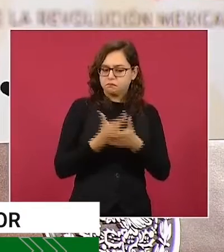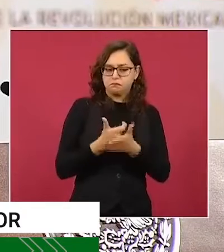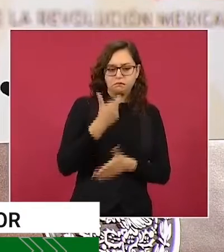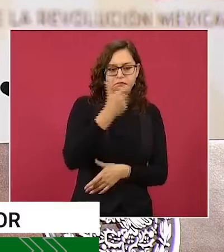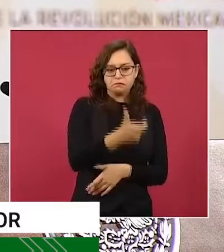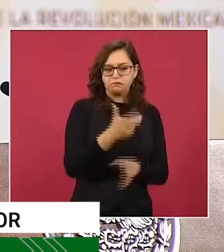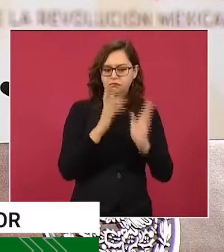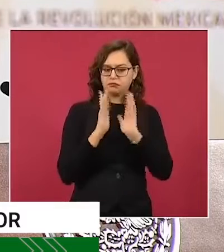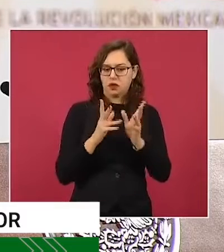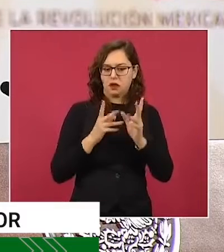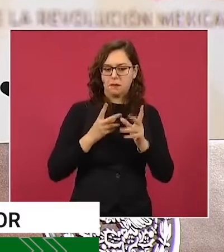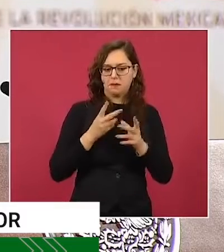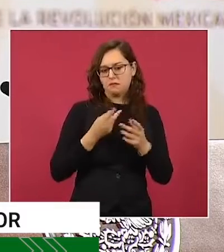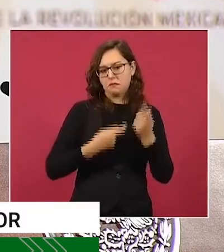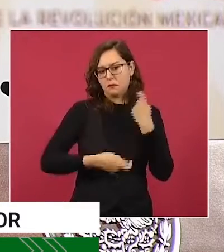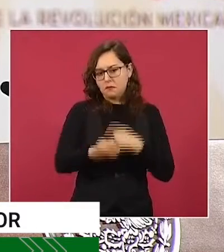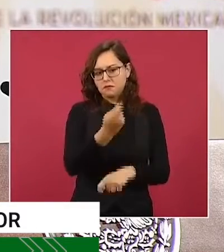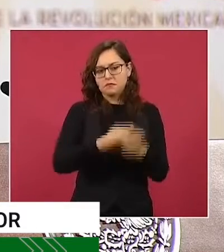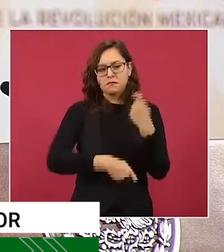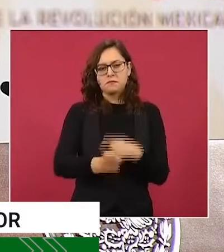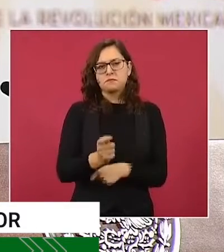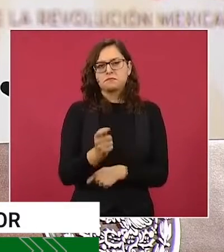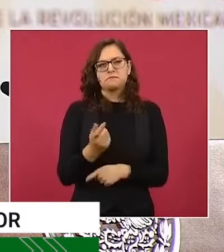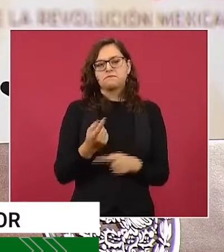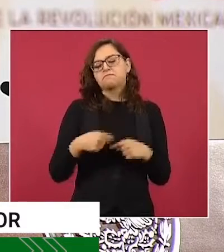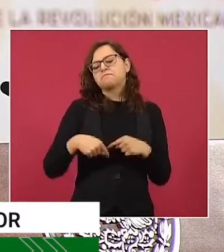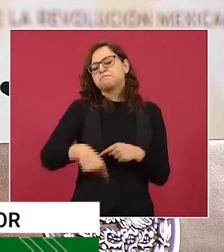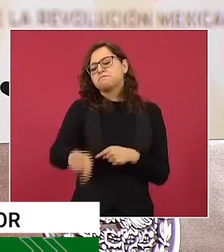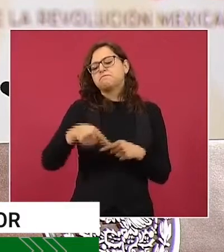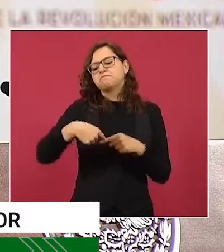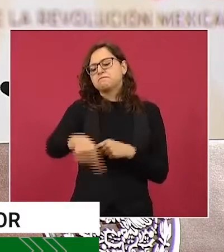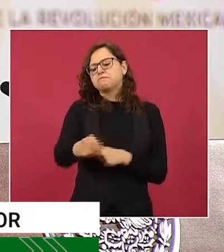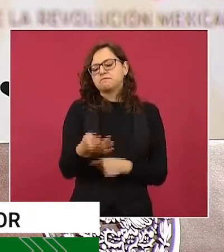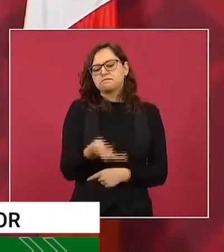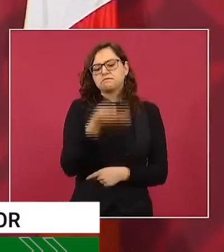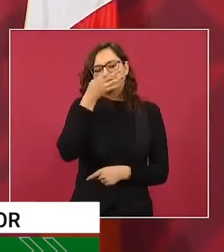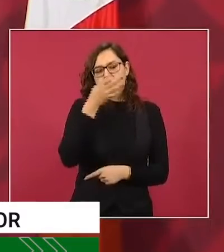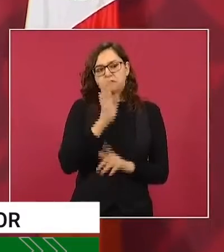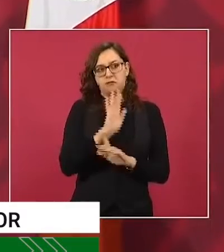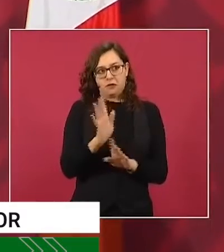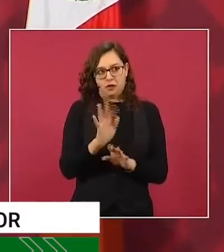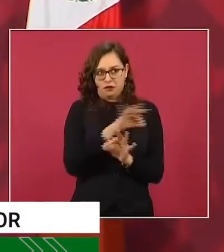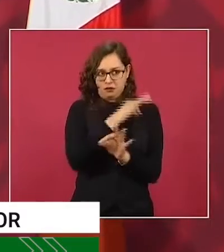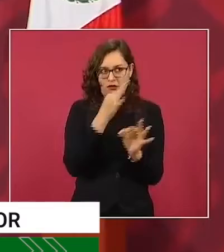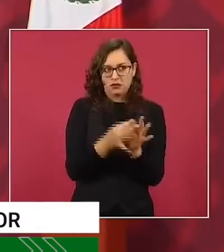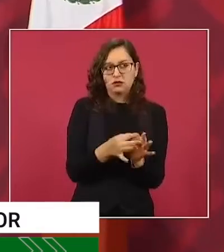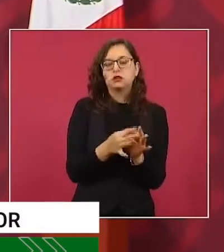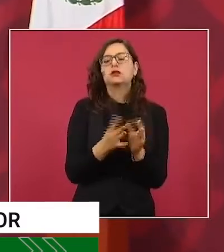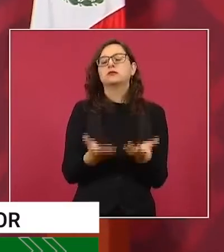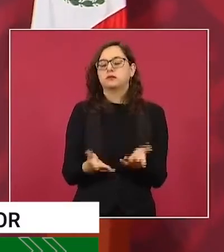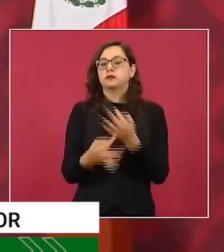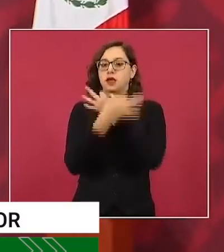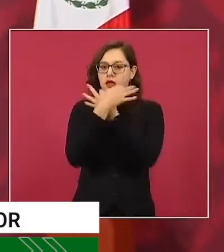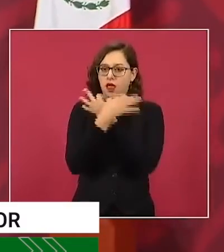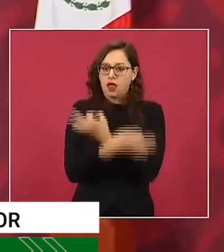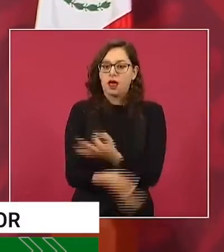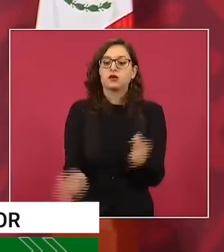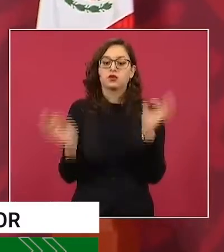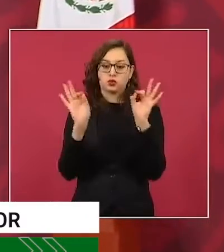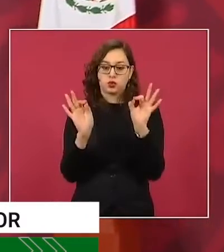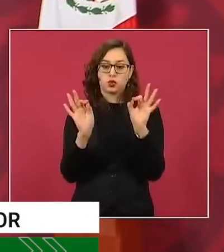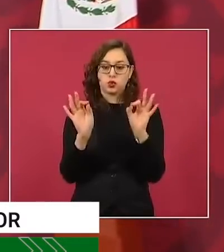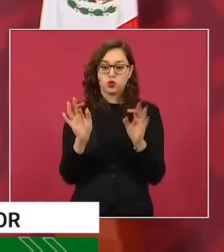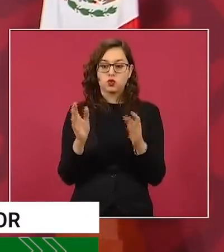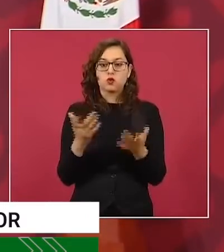dio a conocer que la Secretaría de Hacienda puso a disposición de Pemex alrededor de 20,000 millones de pesos para que en los próximos días